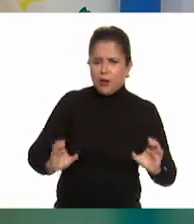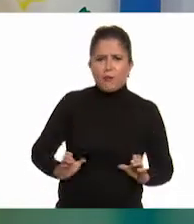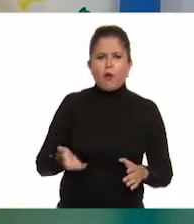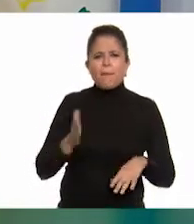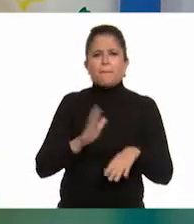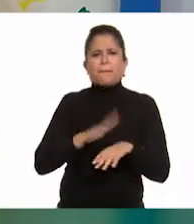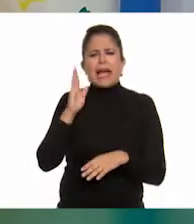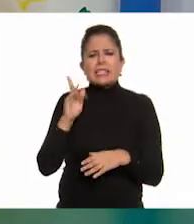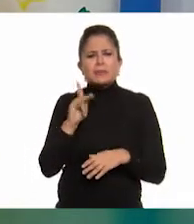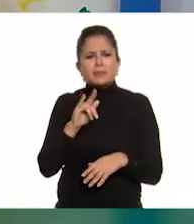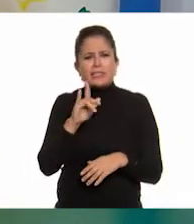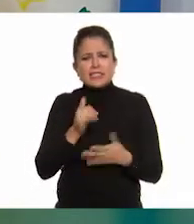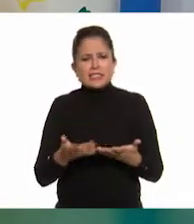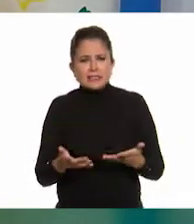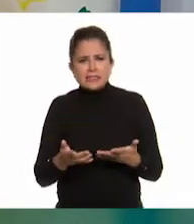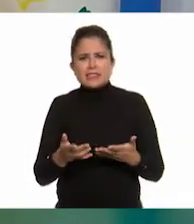Pili?